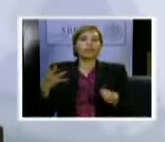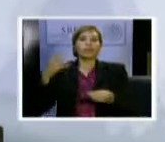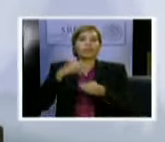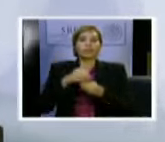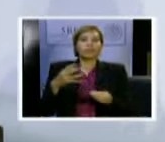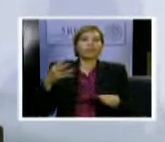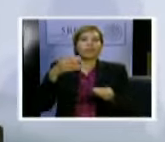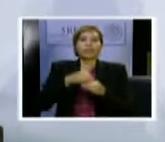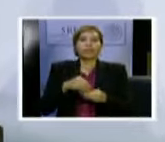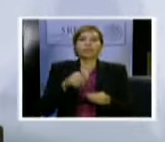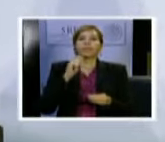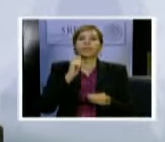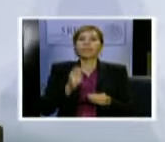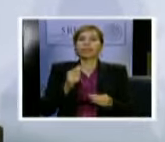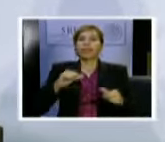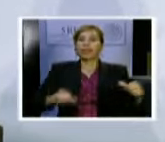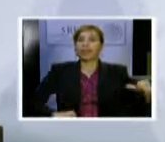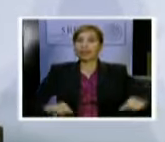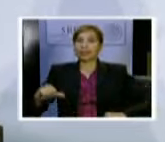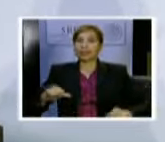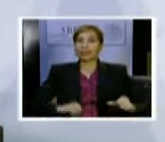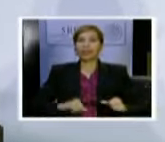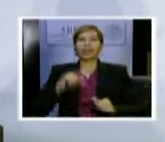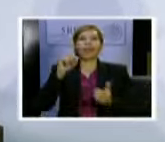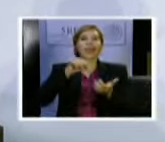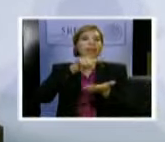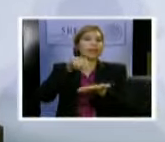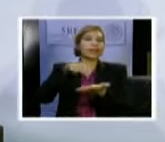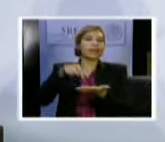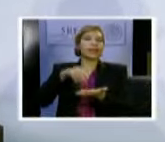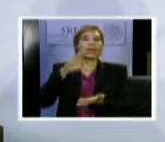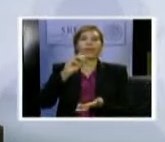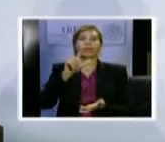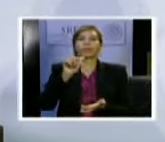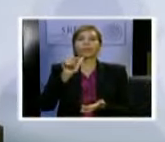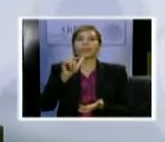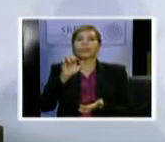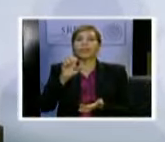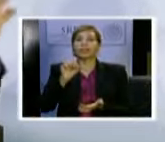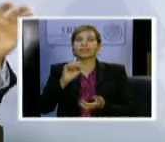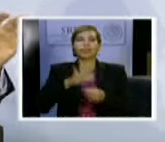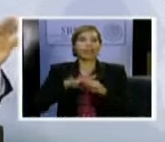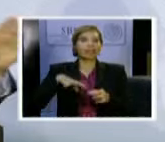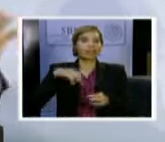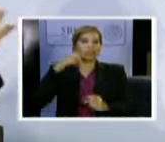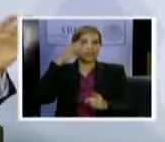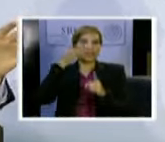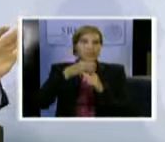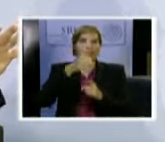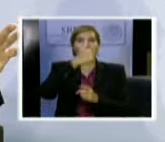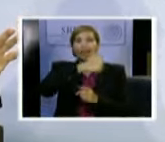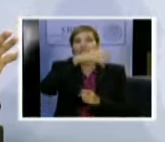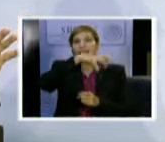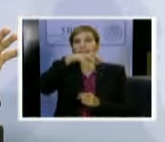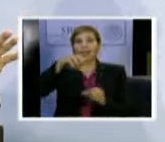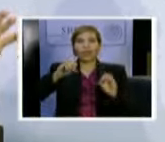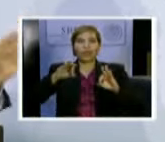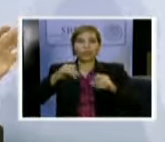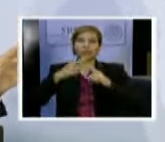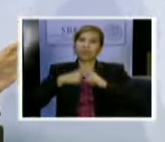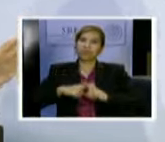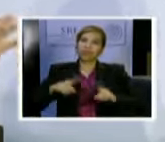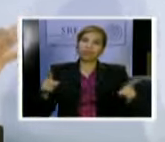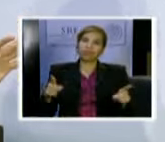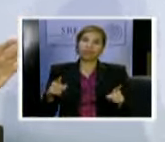reingeniería de la actividad consular y enfocar nuestros esfuerzos, obviamente cada consulado es diferente,